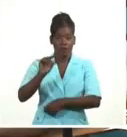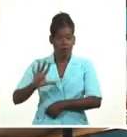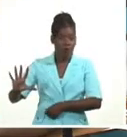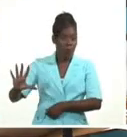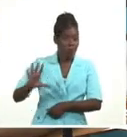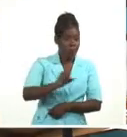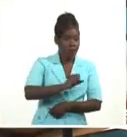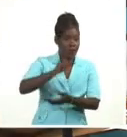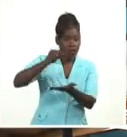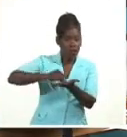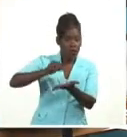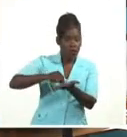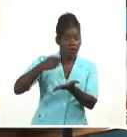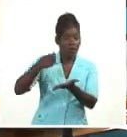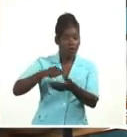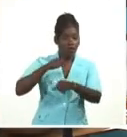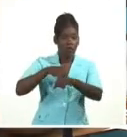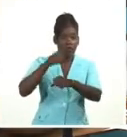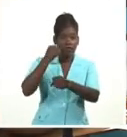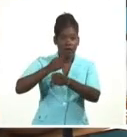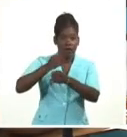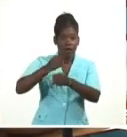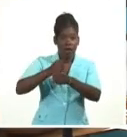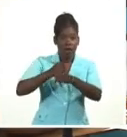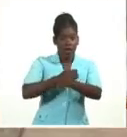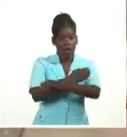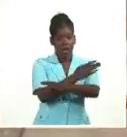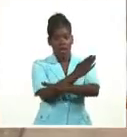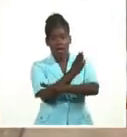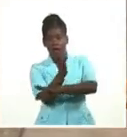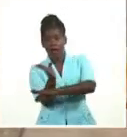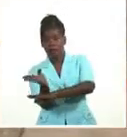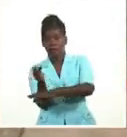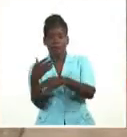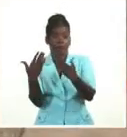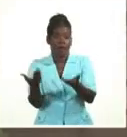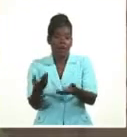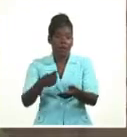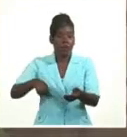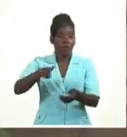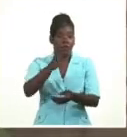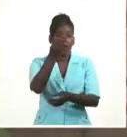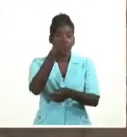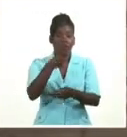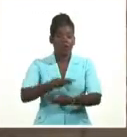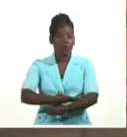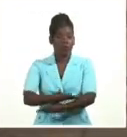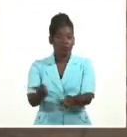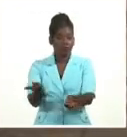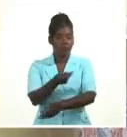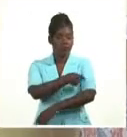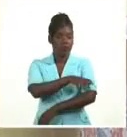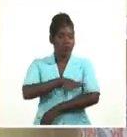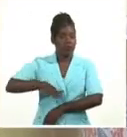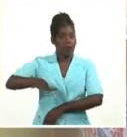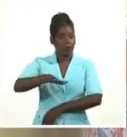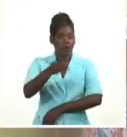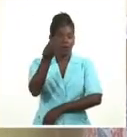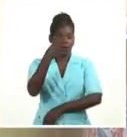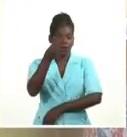estarse ampliando el horario para lograr que no estén dentro de los establecimientos un nivel de alimentos que la población